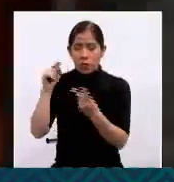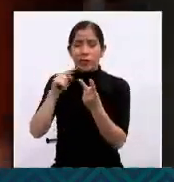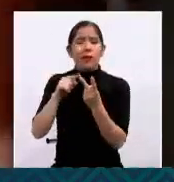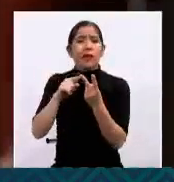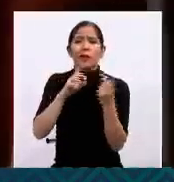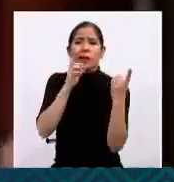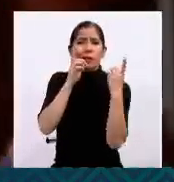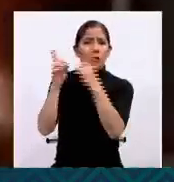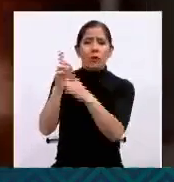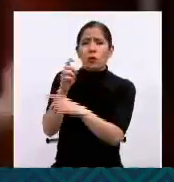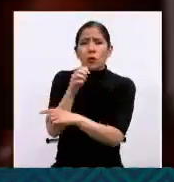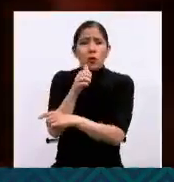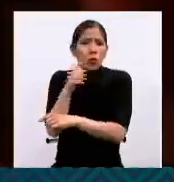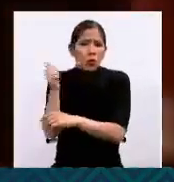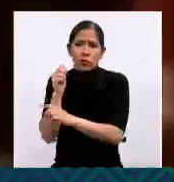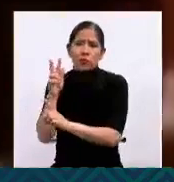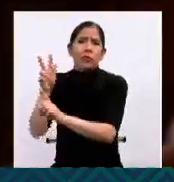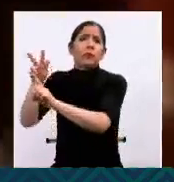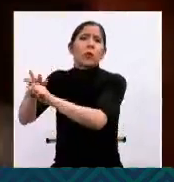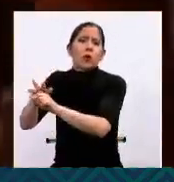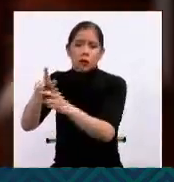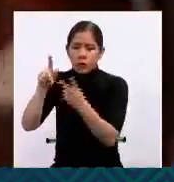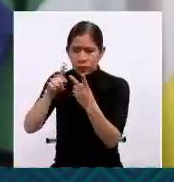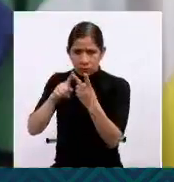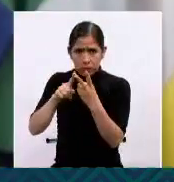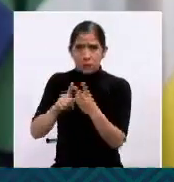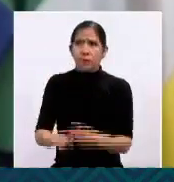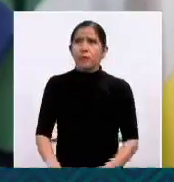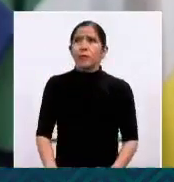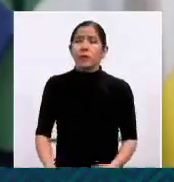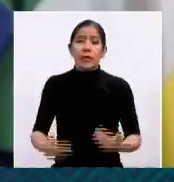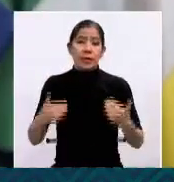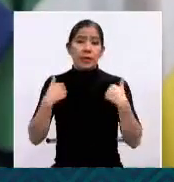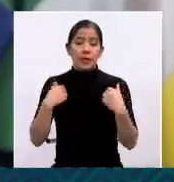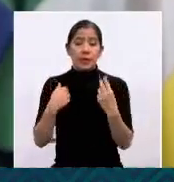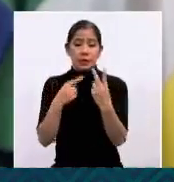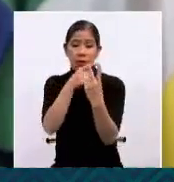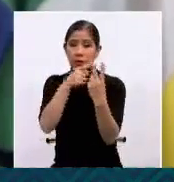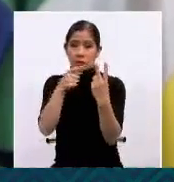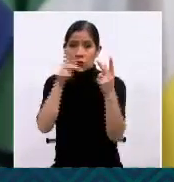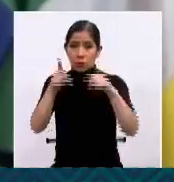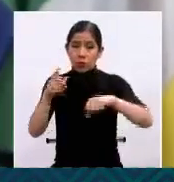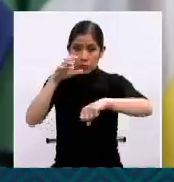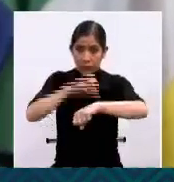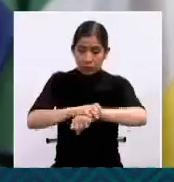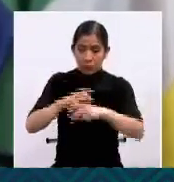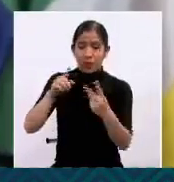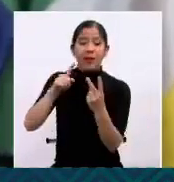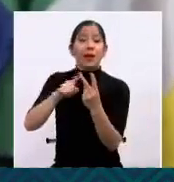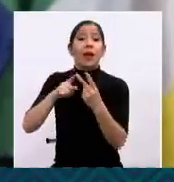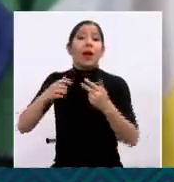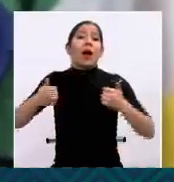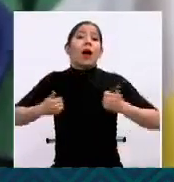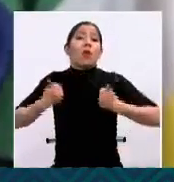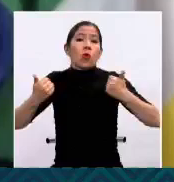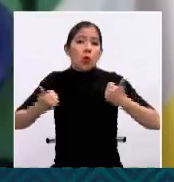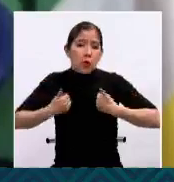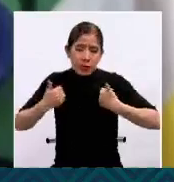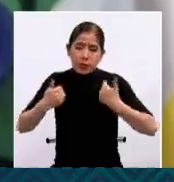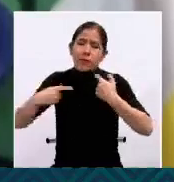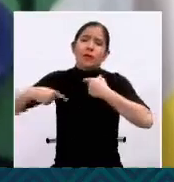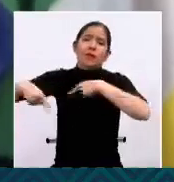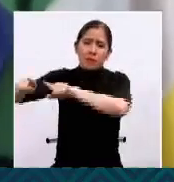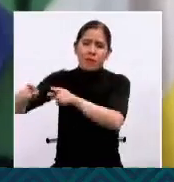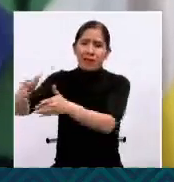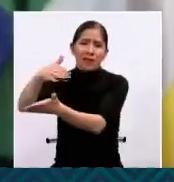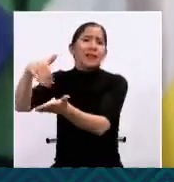ser imputado por el delito de violación. Tenemos dos aprehendidos, el primero que ha sido un adolescente con responsabilidad penal que ya se encuentra